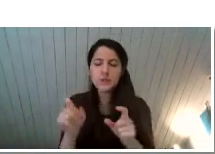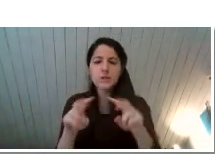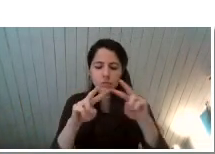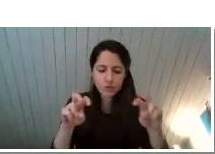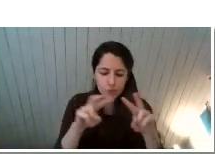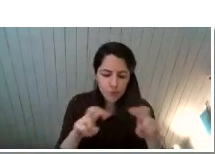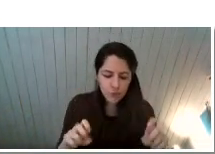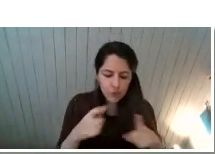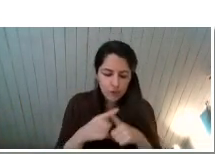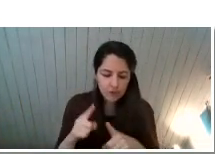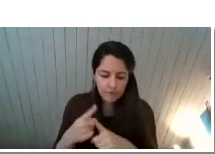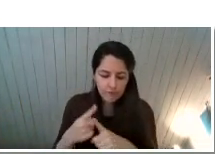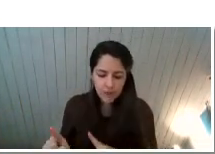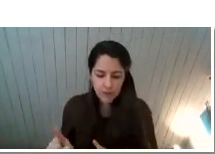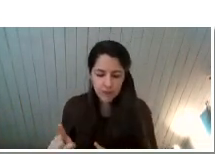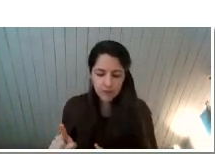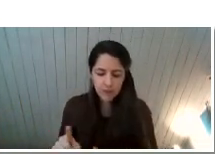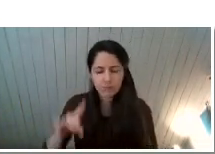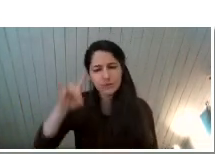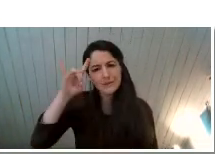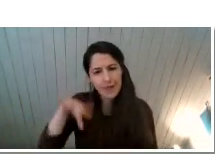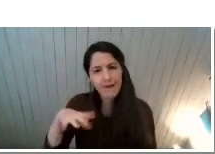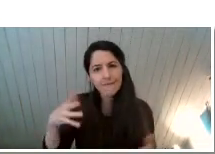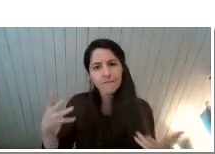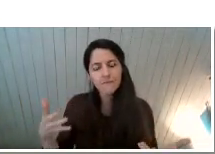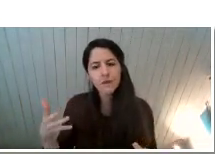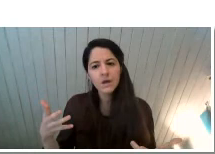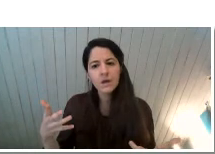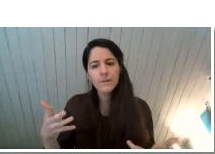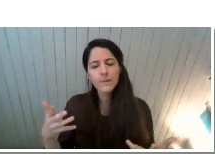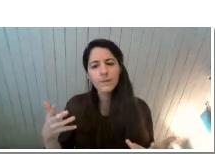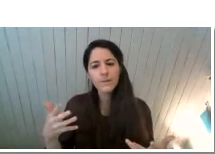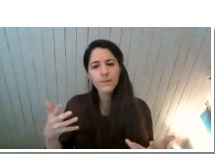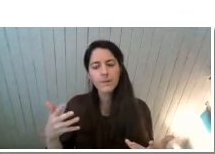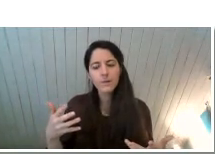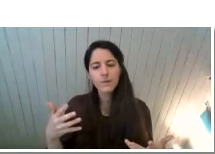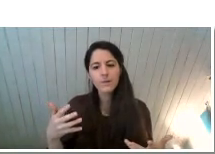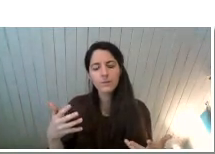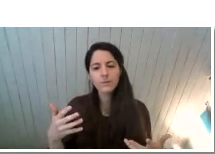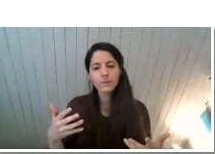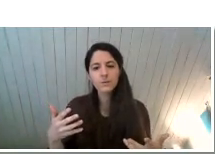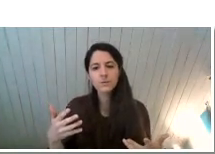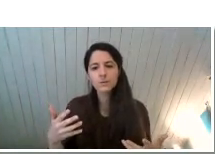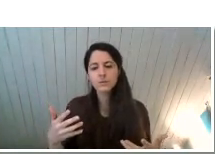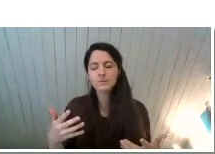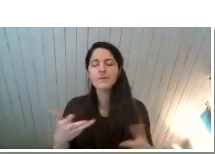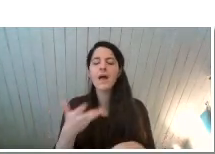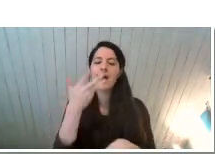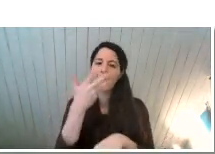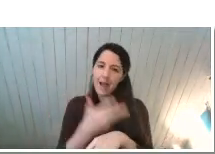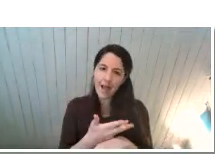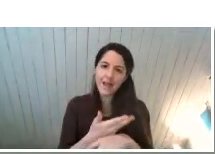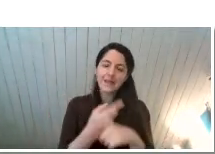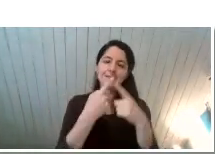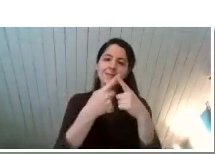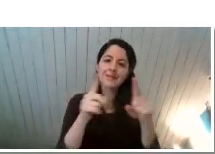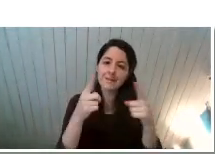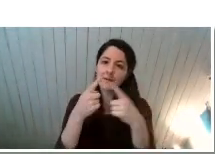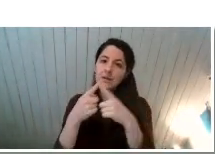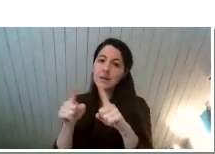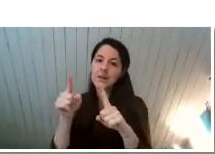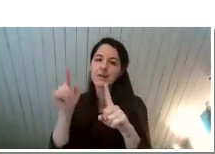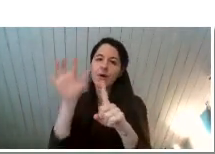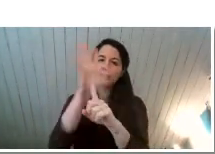se sabe en este momento que efectivamente hay diferentes factores que hacen que los hombres sean